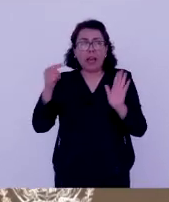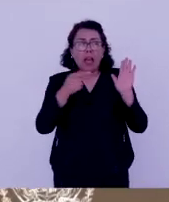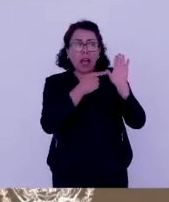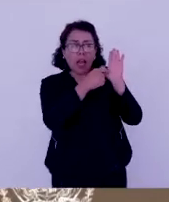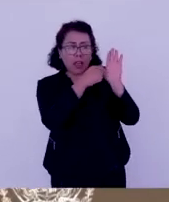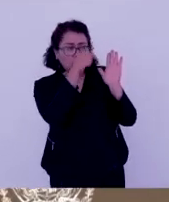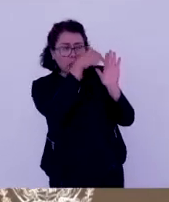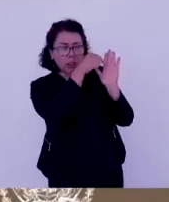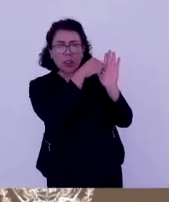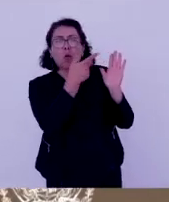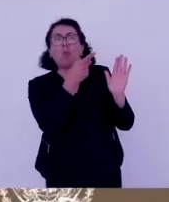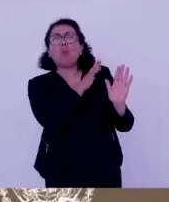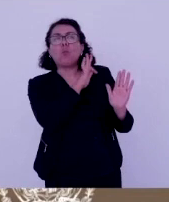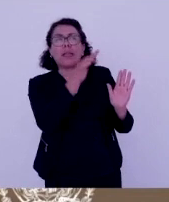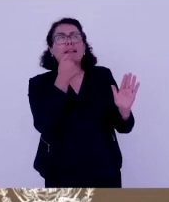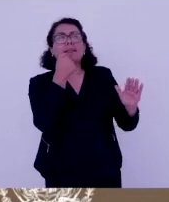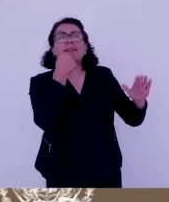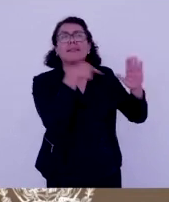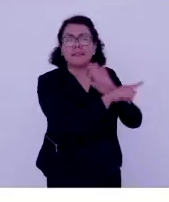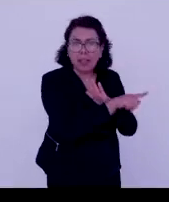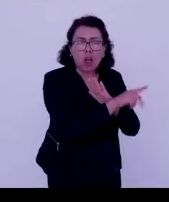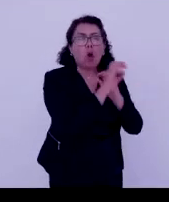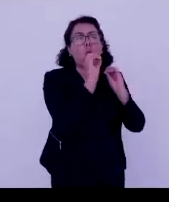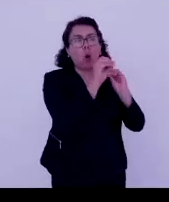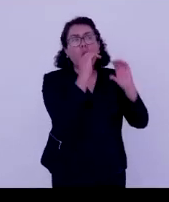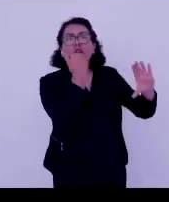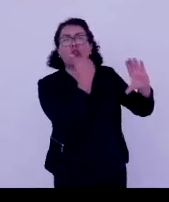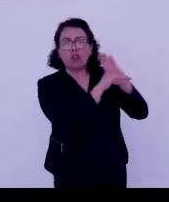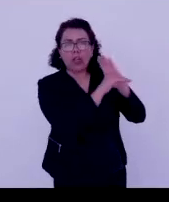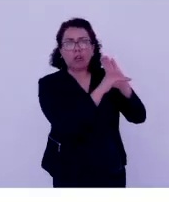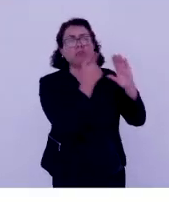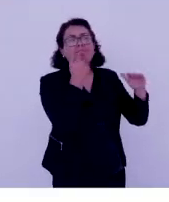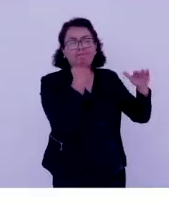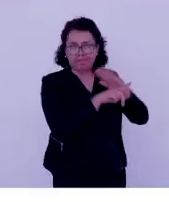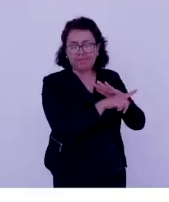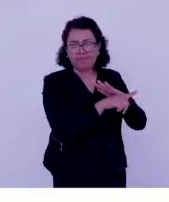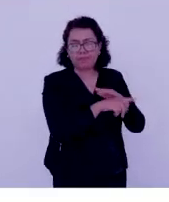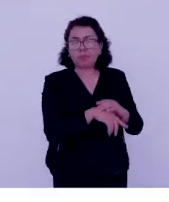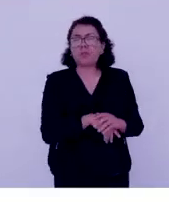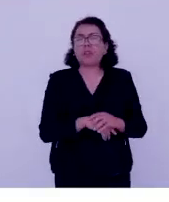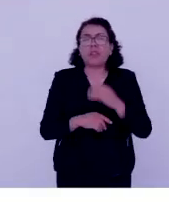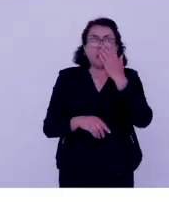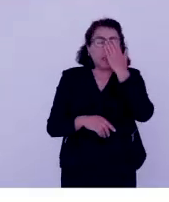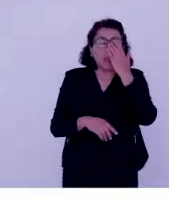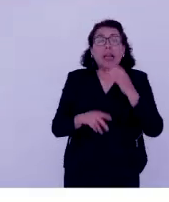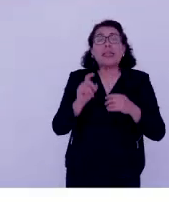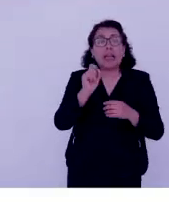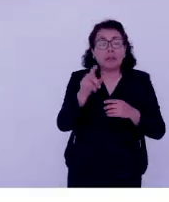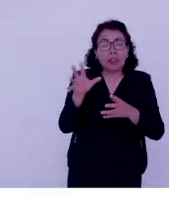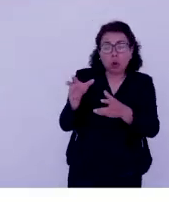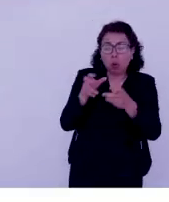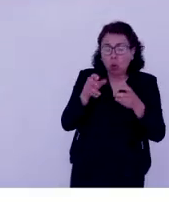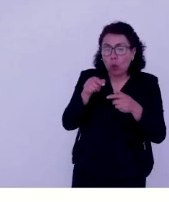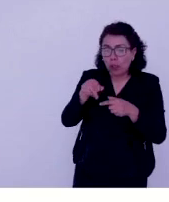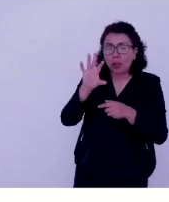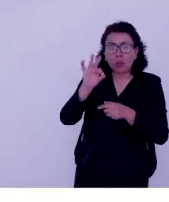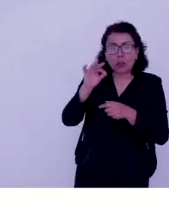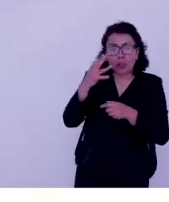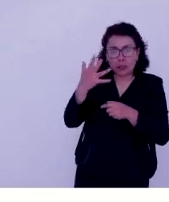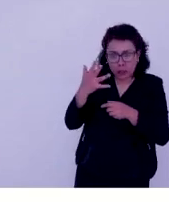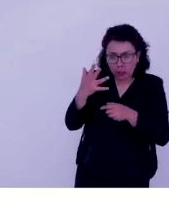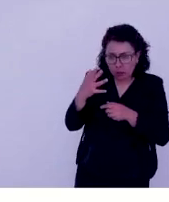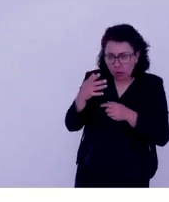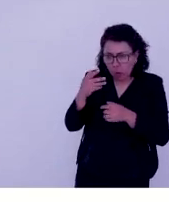donde las personas pueden presentar denuncias en línea o a través de correo electrónico la autoridad substanciadora radicó 45 procedimientos de